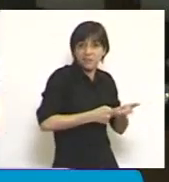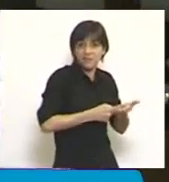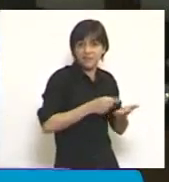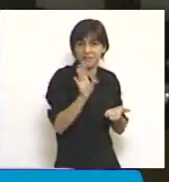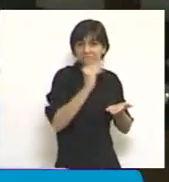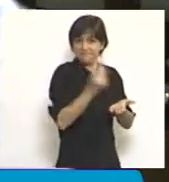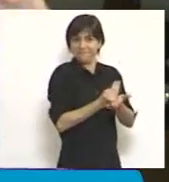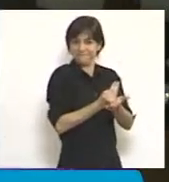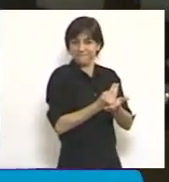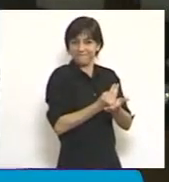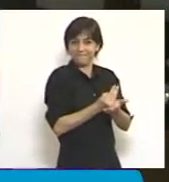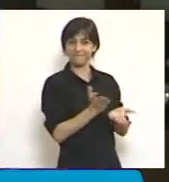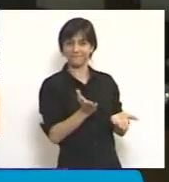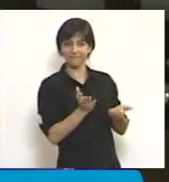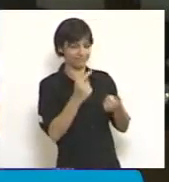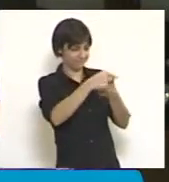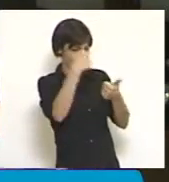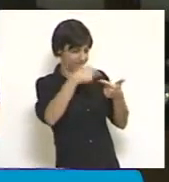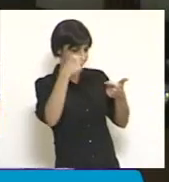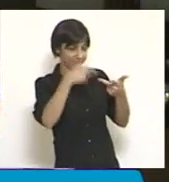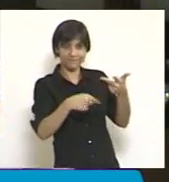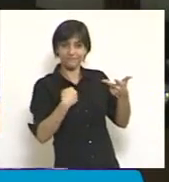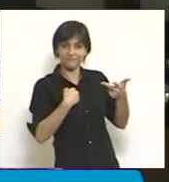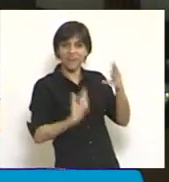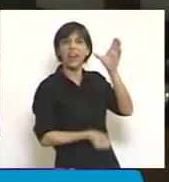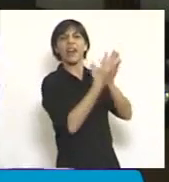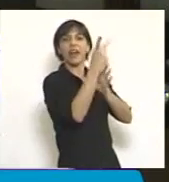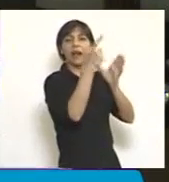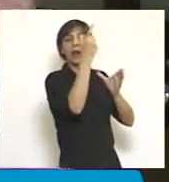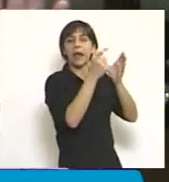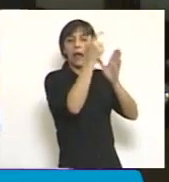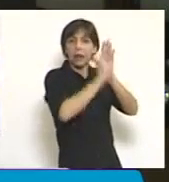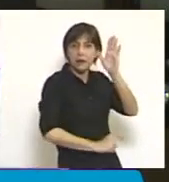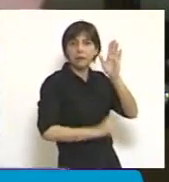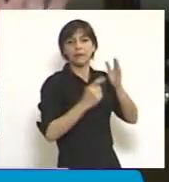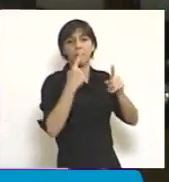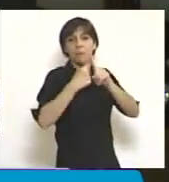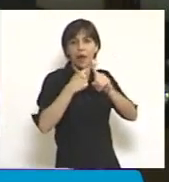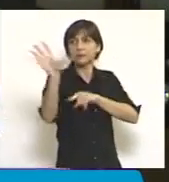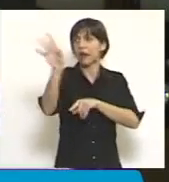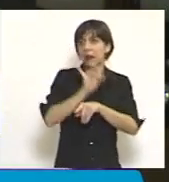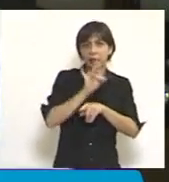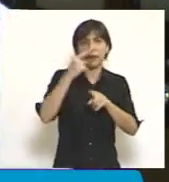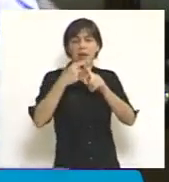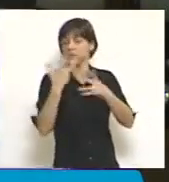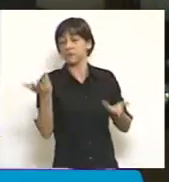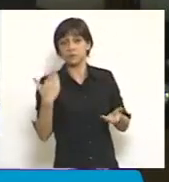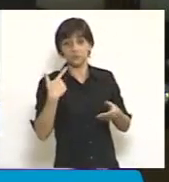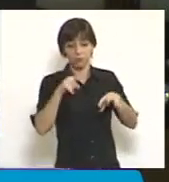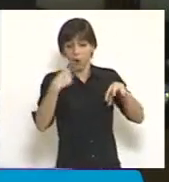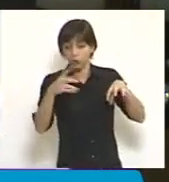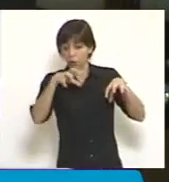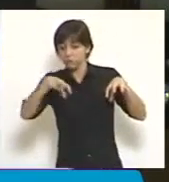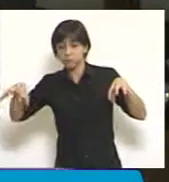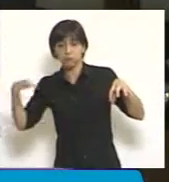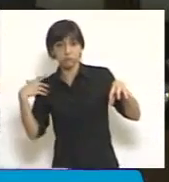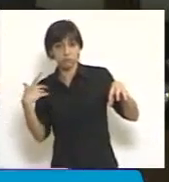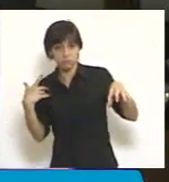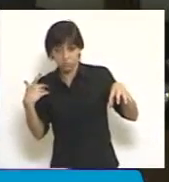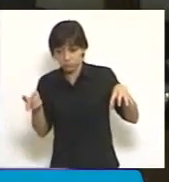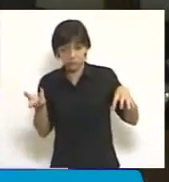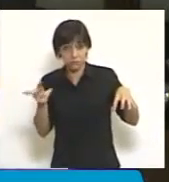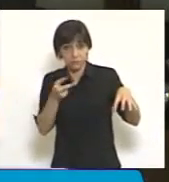por el propio Consejo. Es decir, aquí ya no interviene ni el Senado, ni el Poder Ejecutivo haciendo de correo, nada. Solo interviene